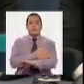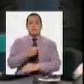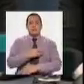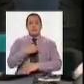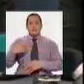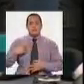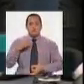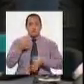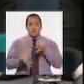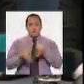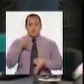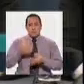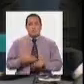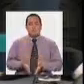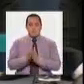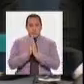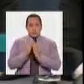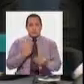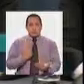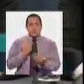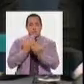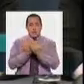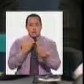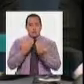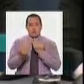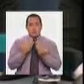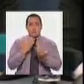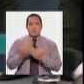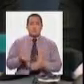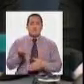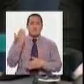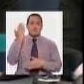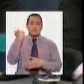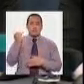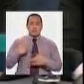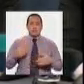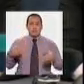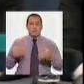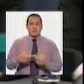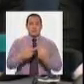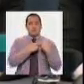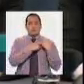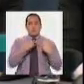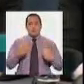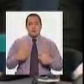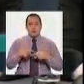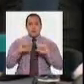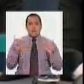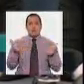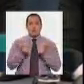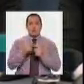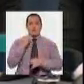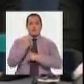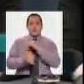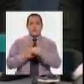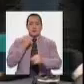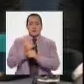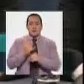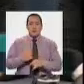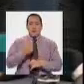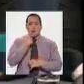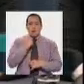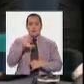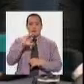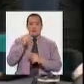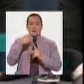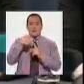de Justicia, quien estuvo acompañado del entonces agente del caso ante la Corte Interamericana, el doctor Pedro Catriano.